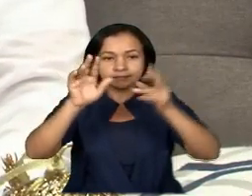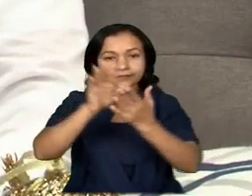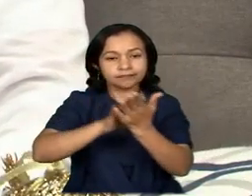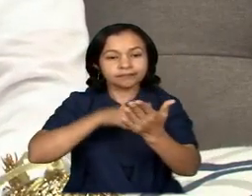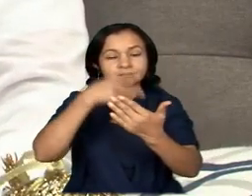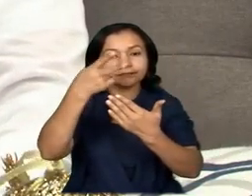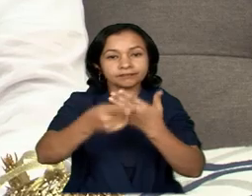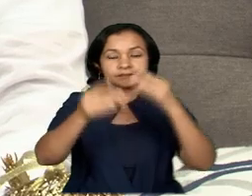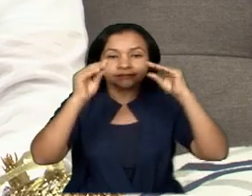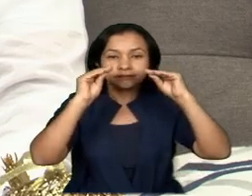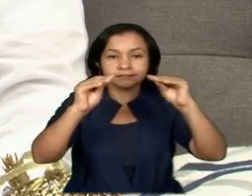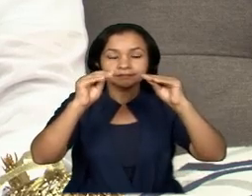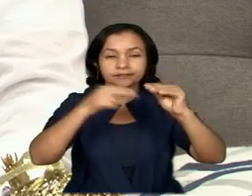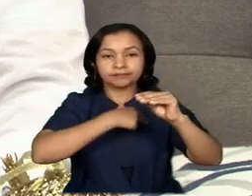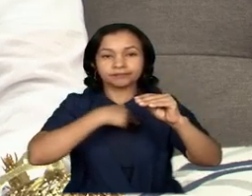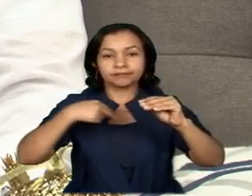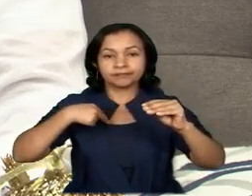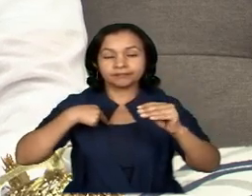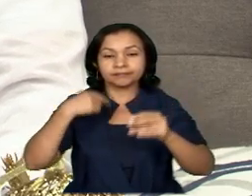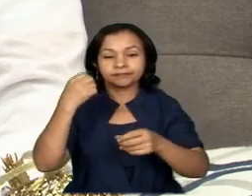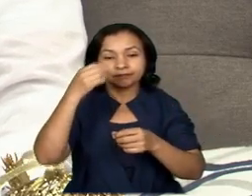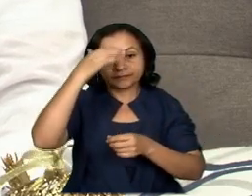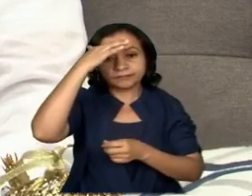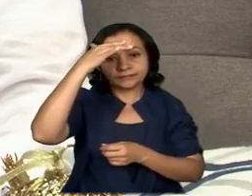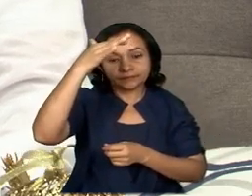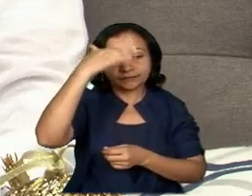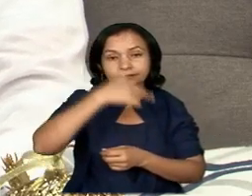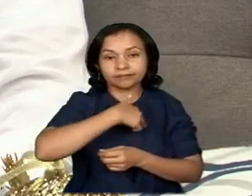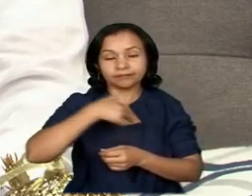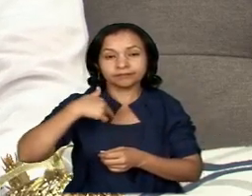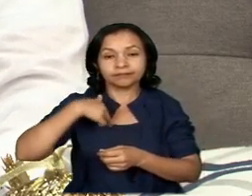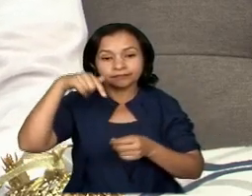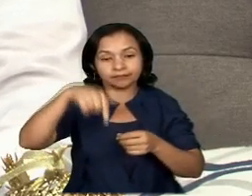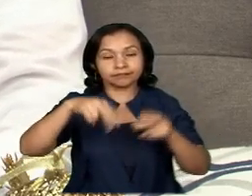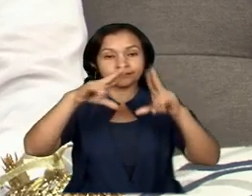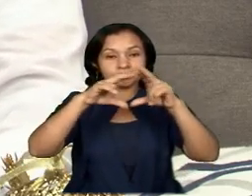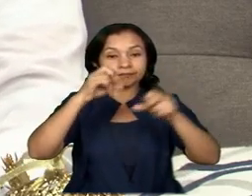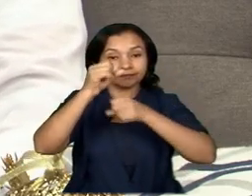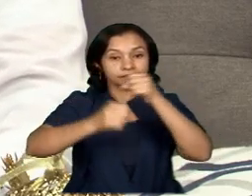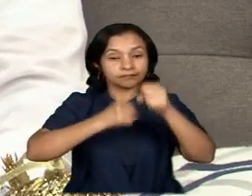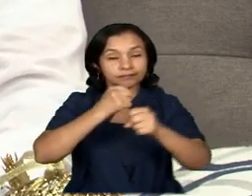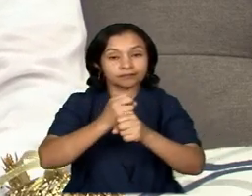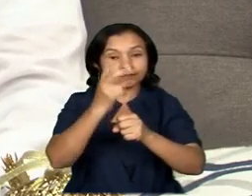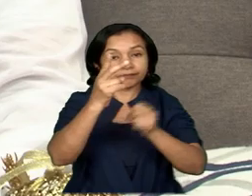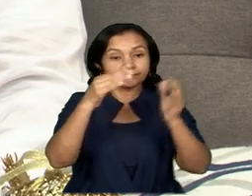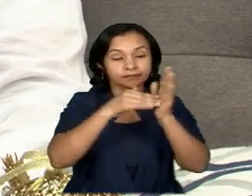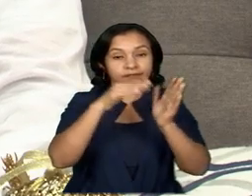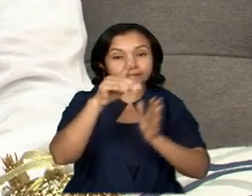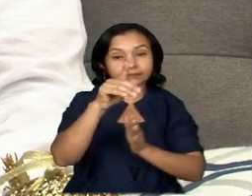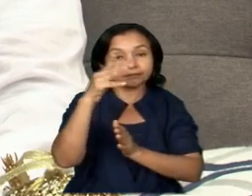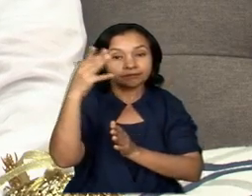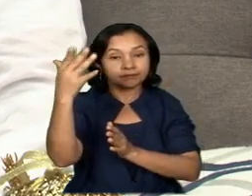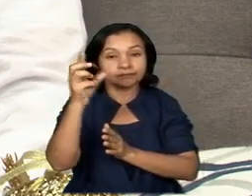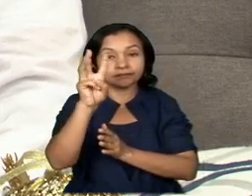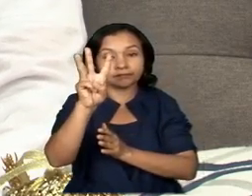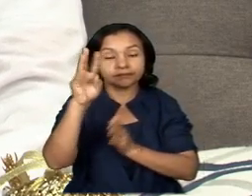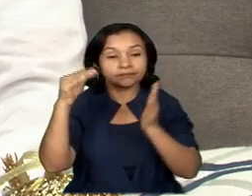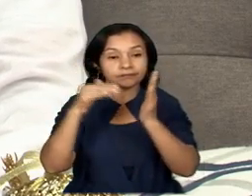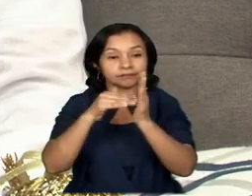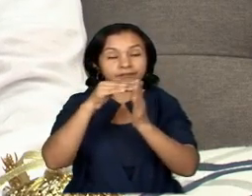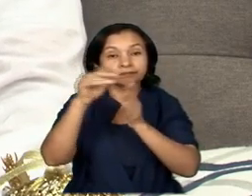educativos que se generan producen en México con los que hacemos el país. Solo el próximo año se proyecta una inversión de $3 millones